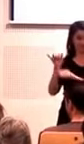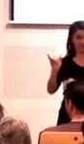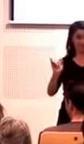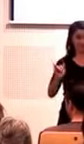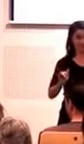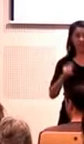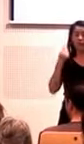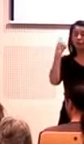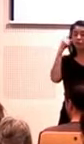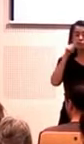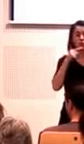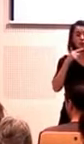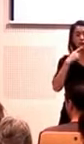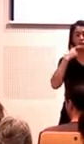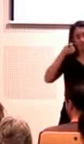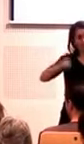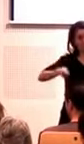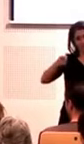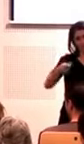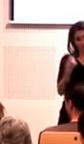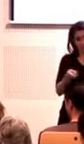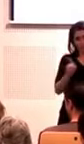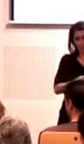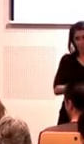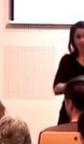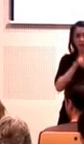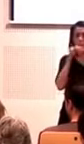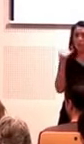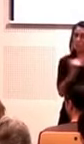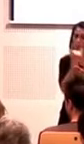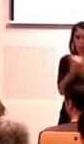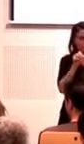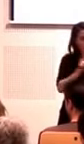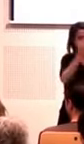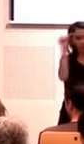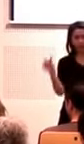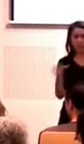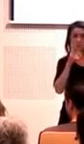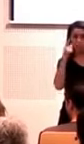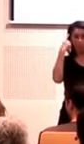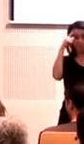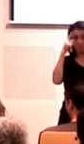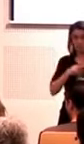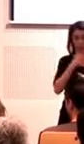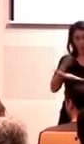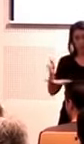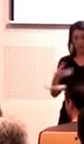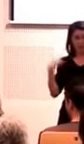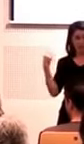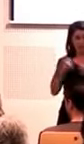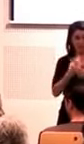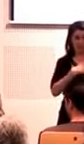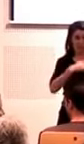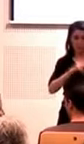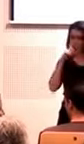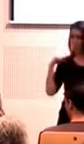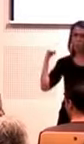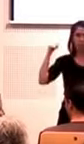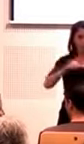Es simplemente felicitaros una vez más por las jornadas, porque sabéis que estoy a todas las que puedo. Son muchos años